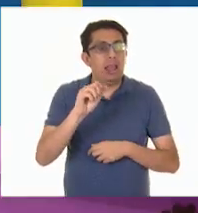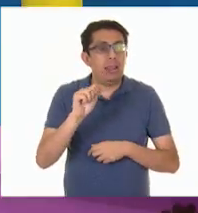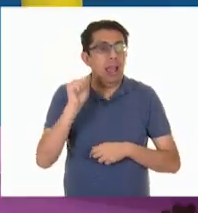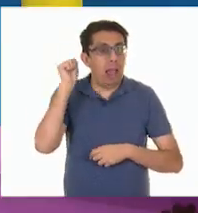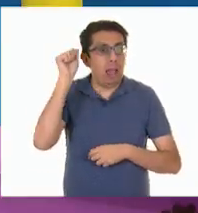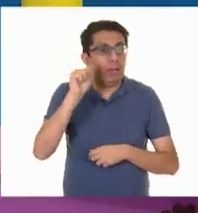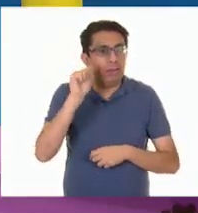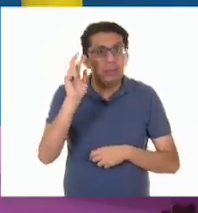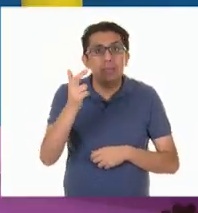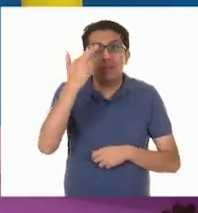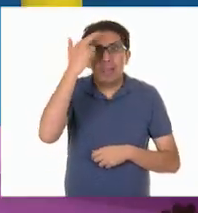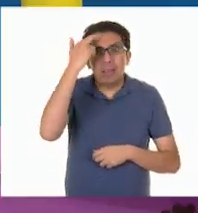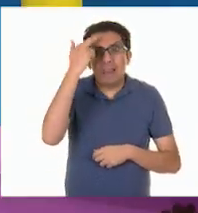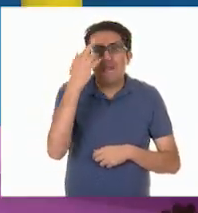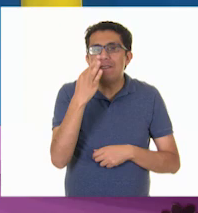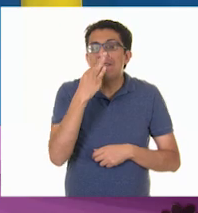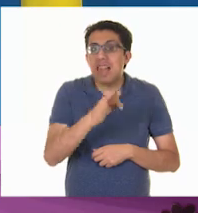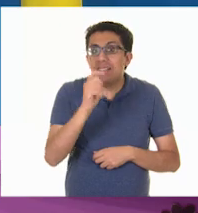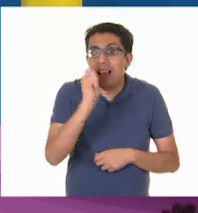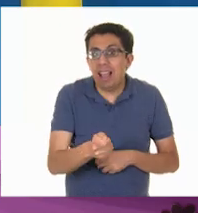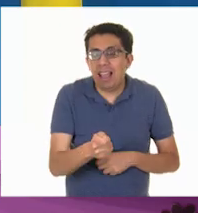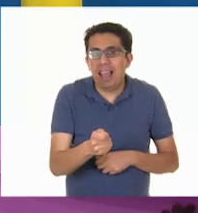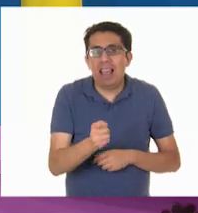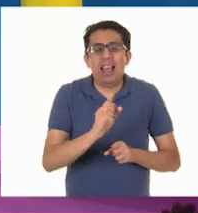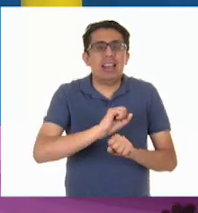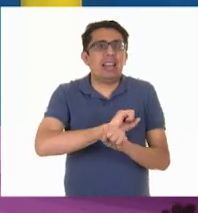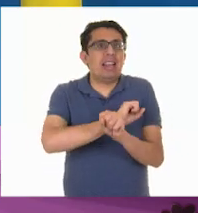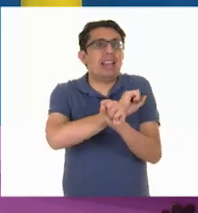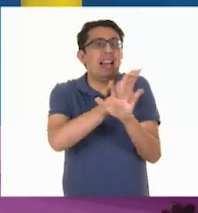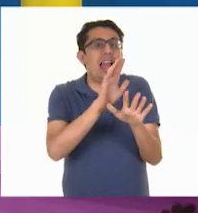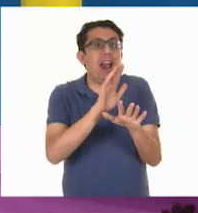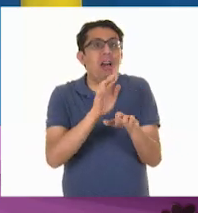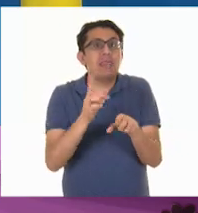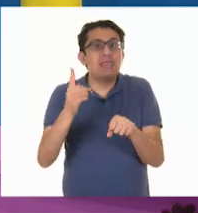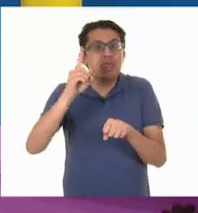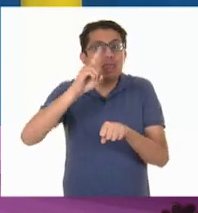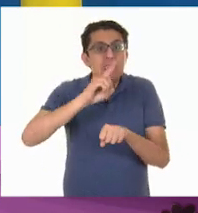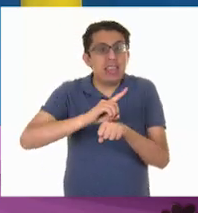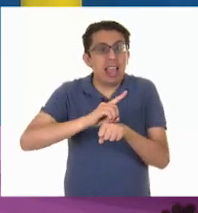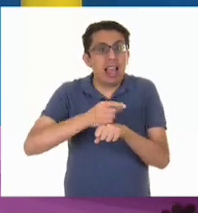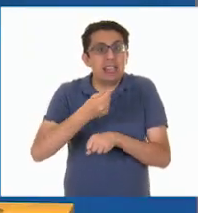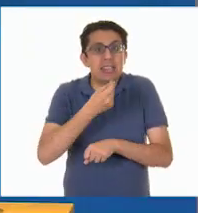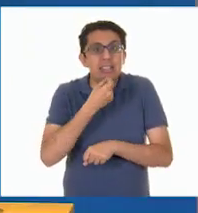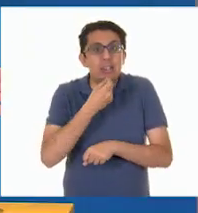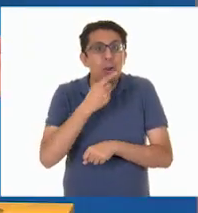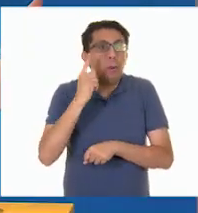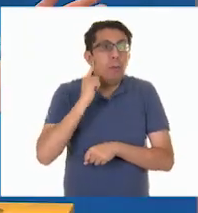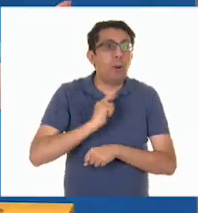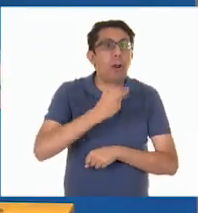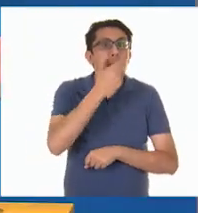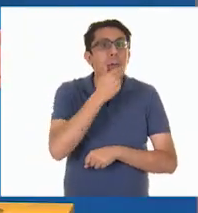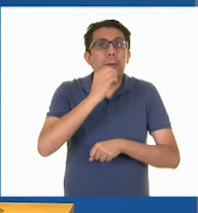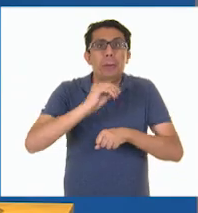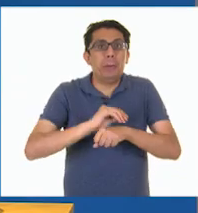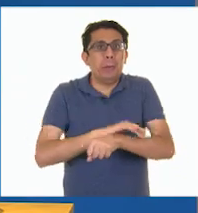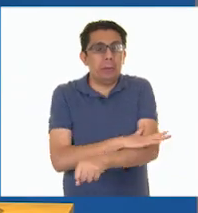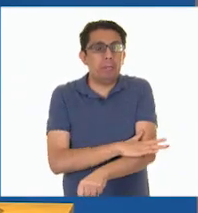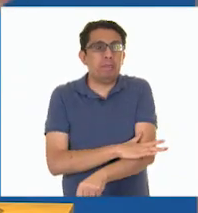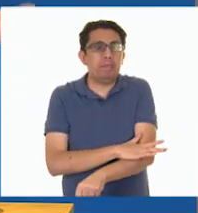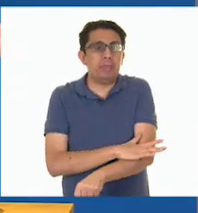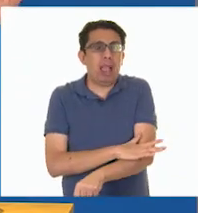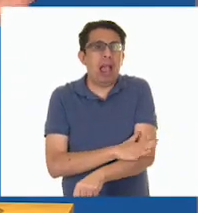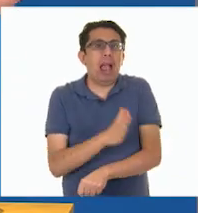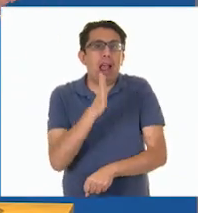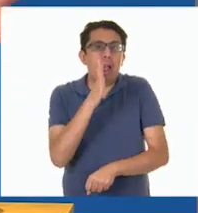día? Claro que sí, maestra, por supuesto, es el Día de la Niña y del Niño. ¡Ah, qué emoción! Así es, y aunque no podremos festejar